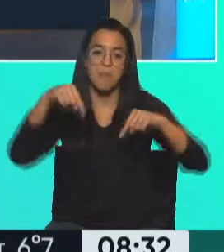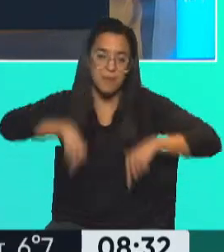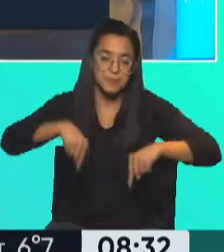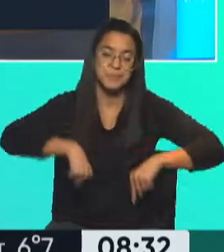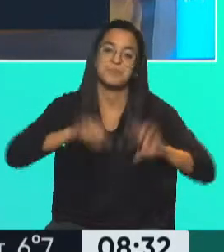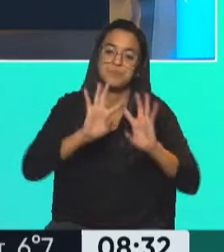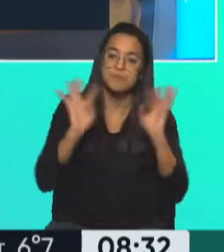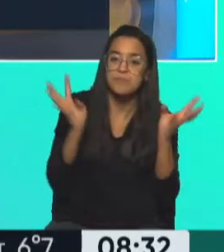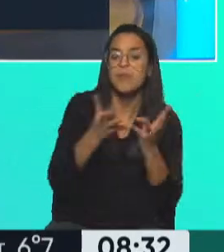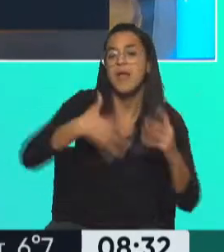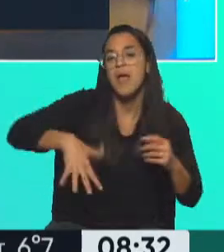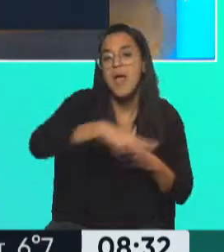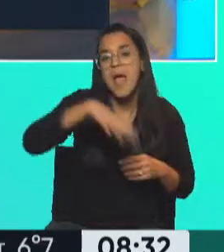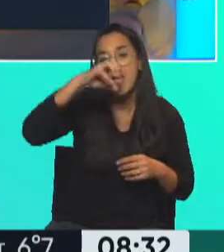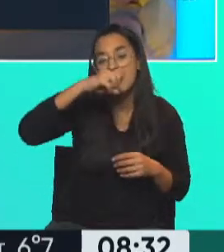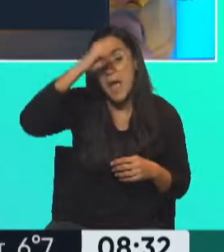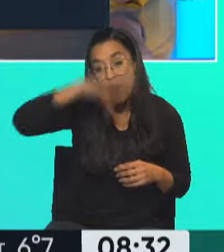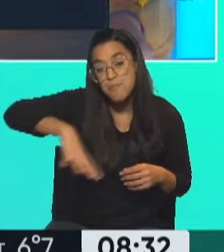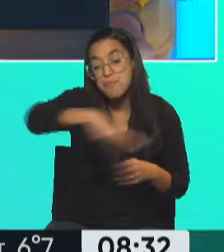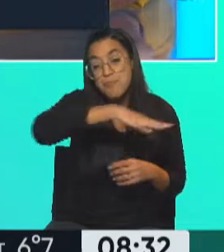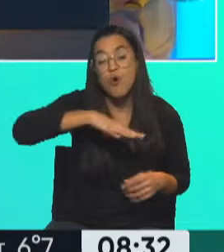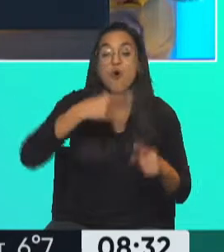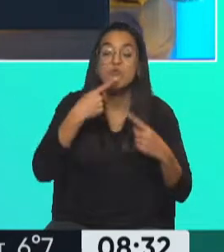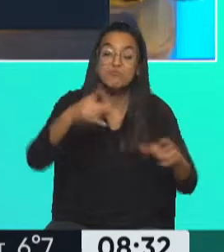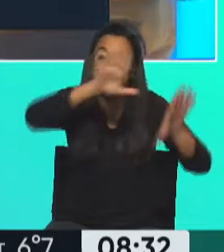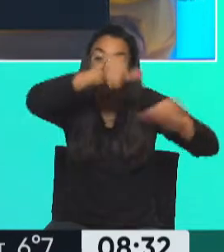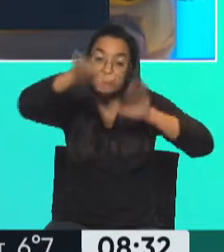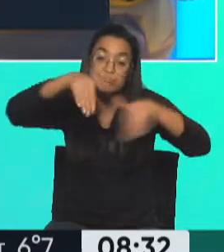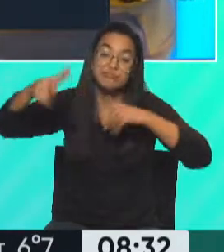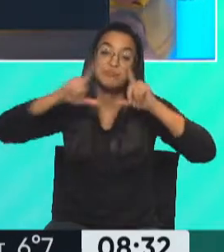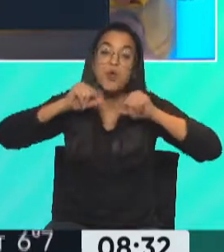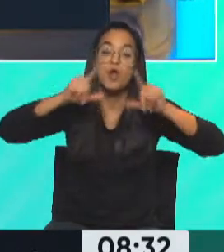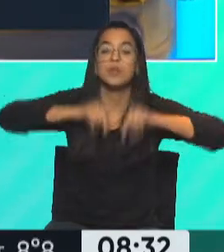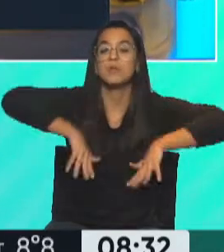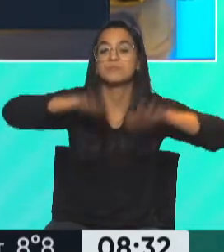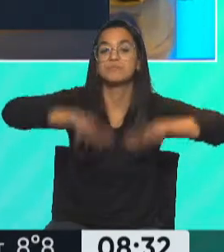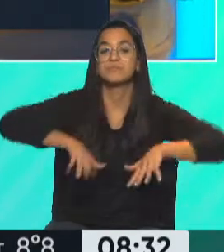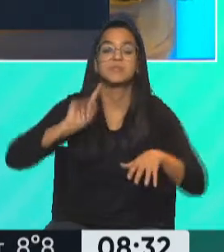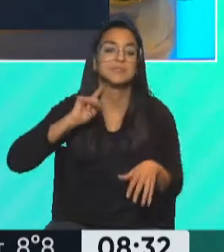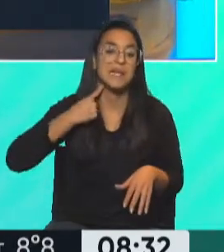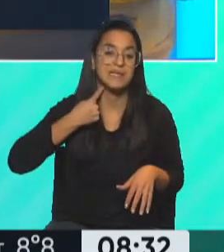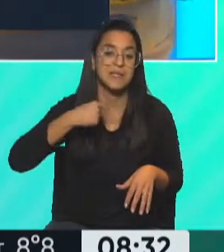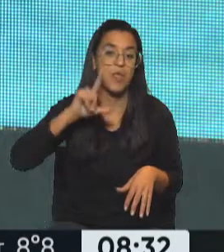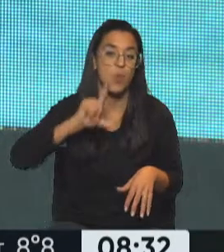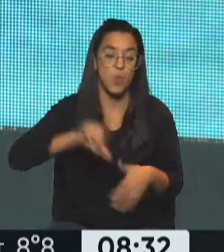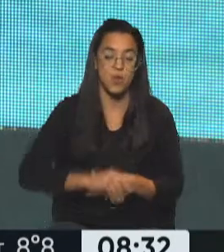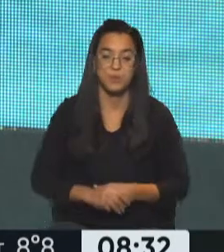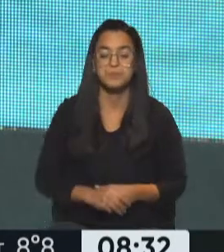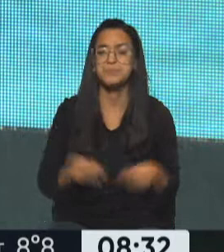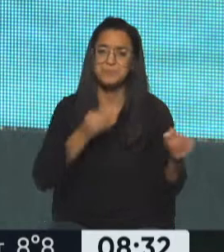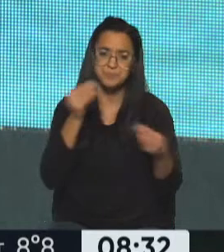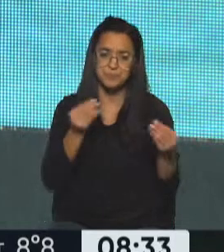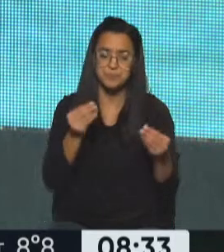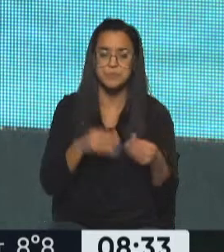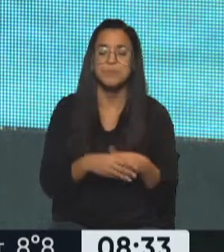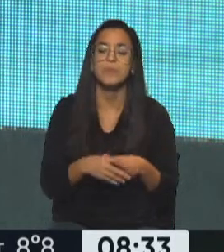la mesa de enlace que, como decíamos, se está convocando para esta protesta lockout patronal el 13 de julio. Lo que sucede es lo